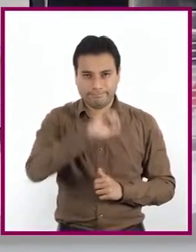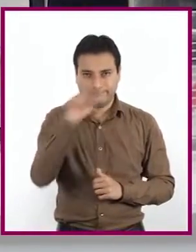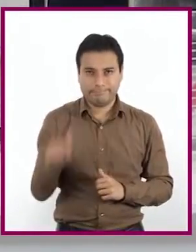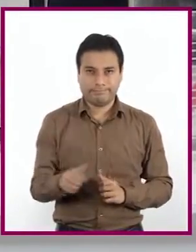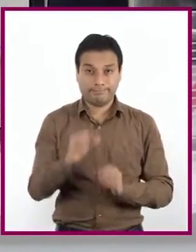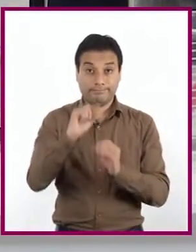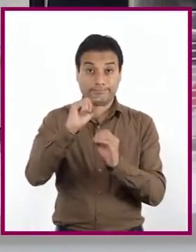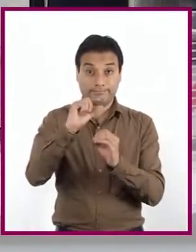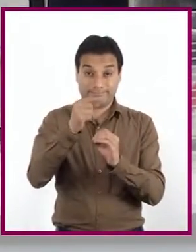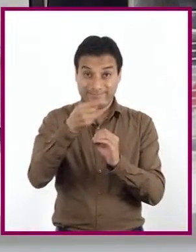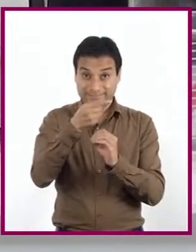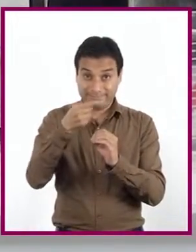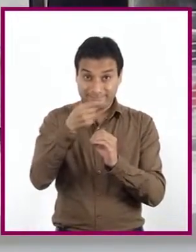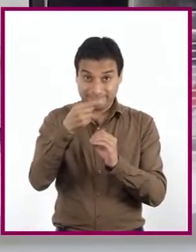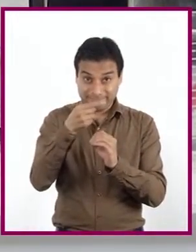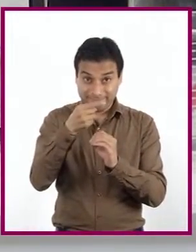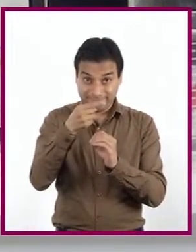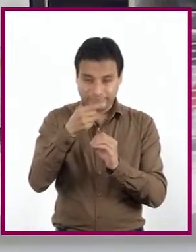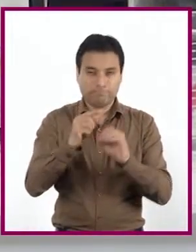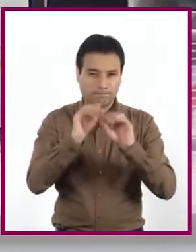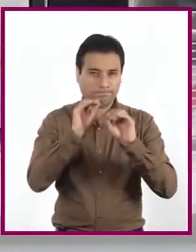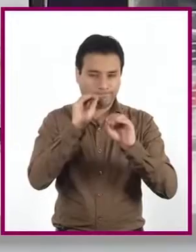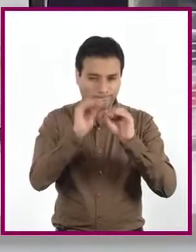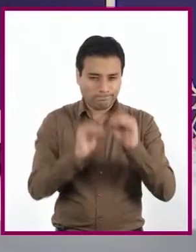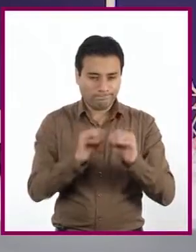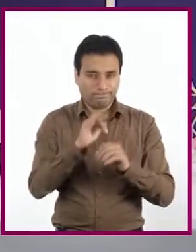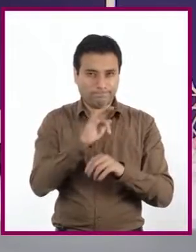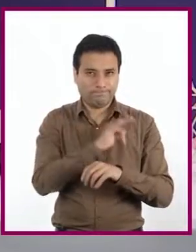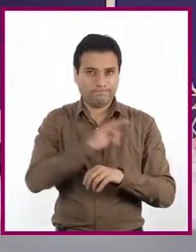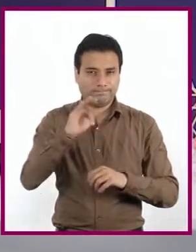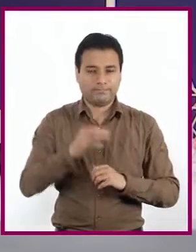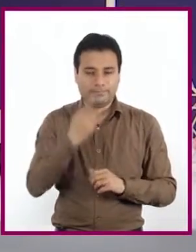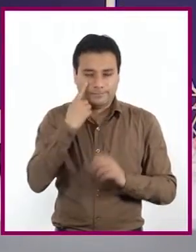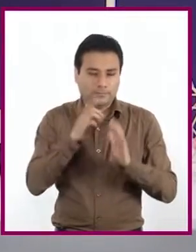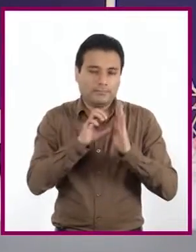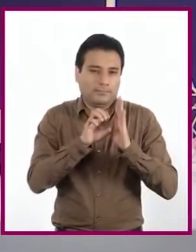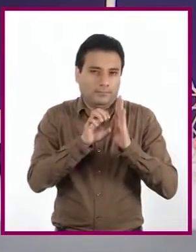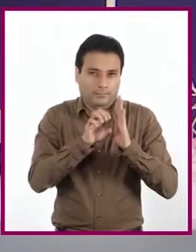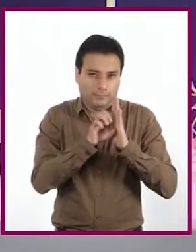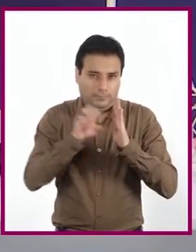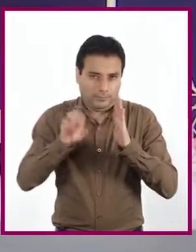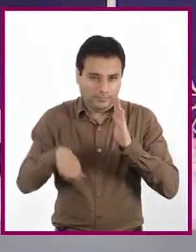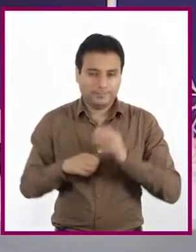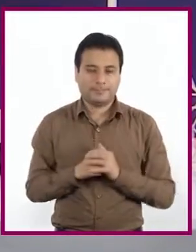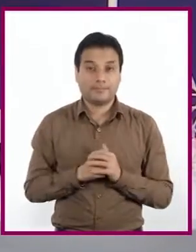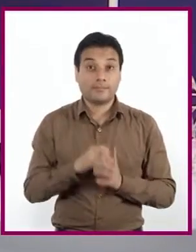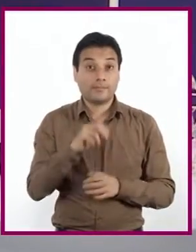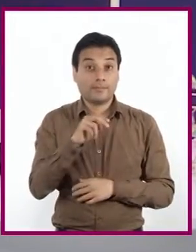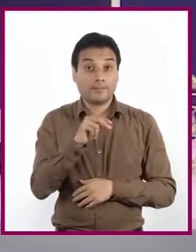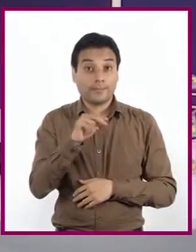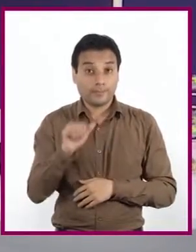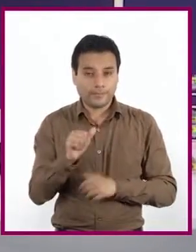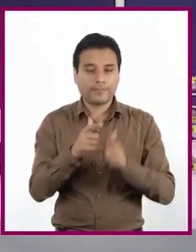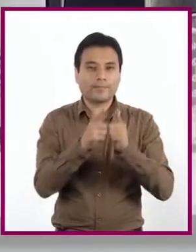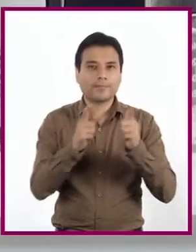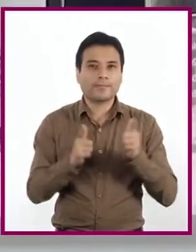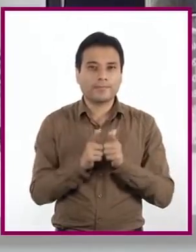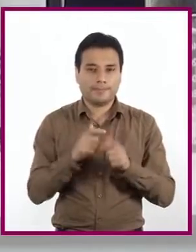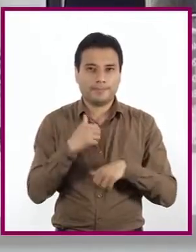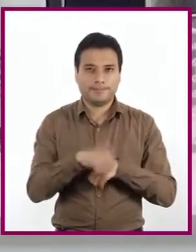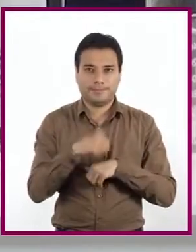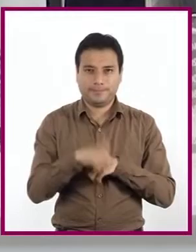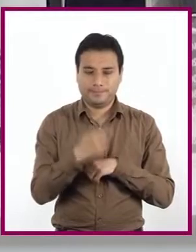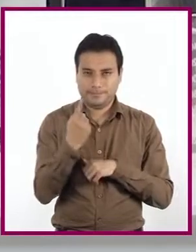valencia con la estructura de Lewis. Por ejemplo, el sodio está en el grupo